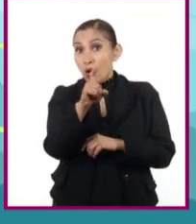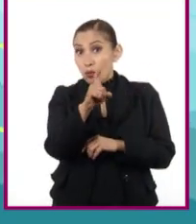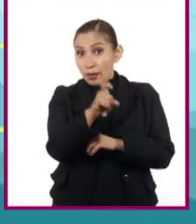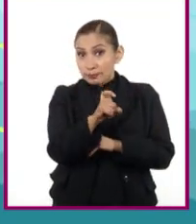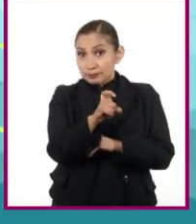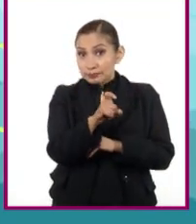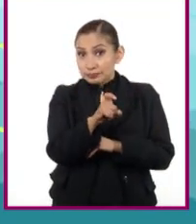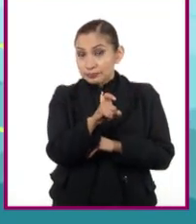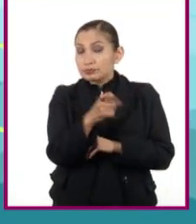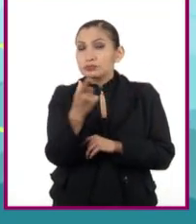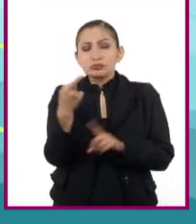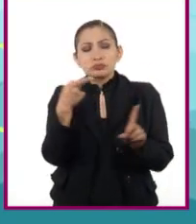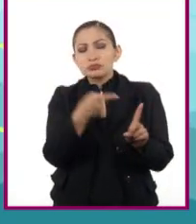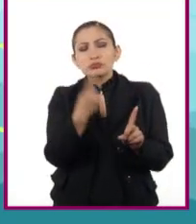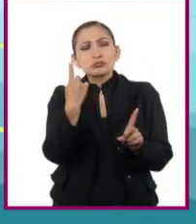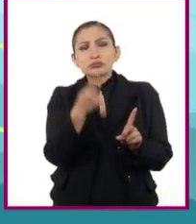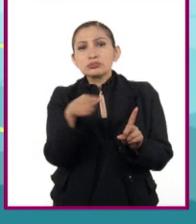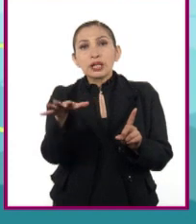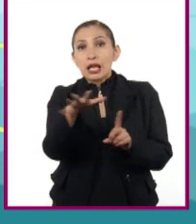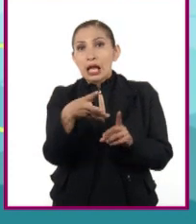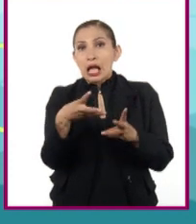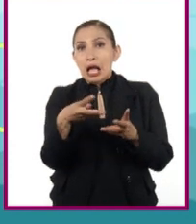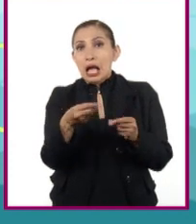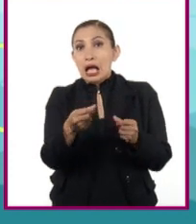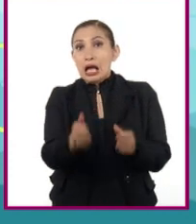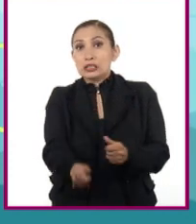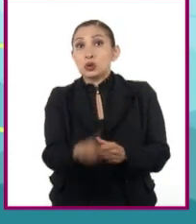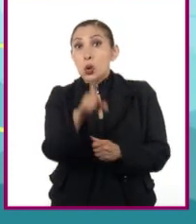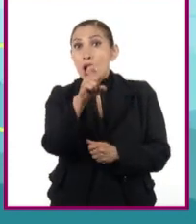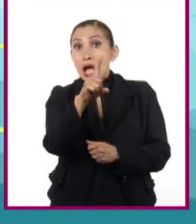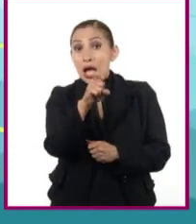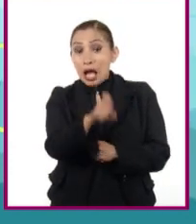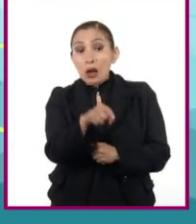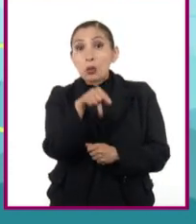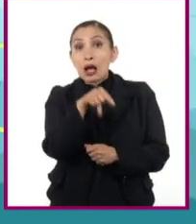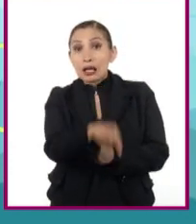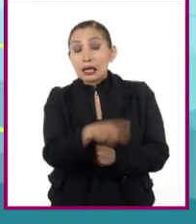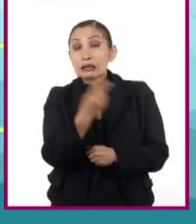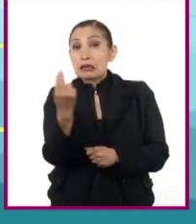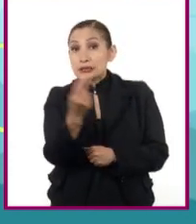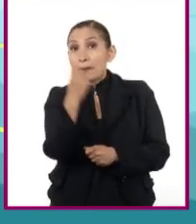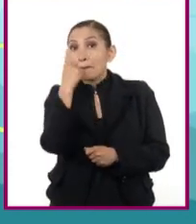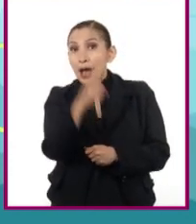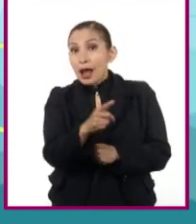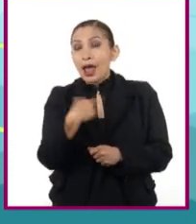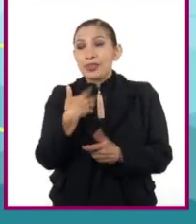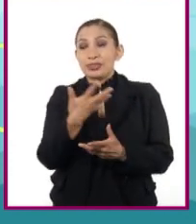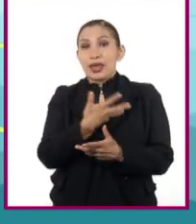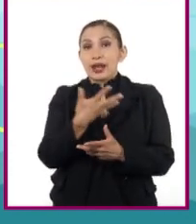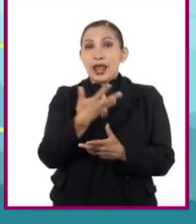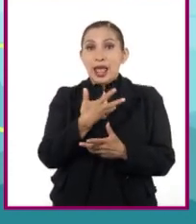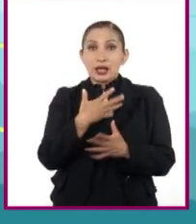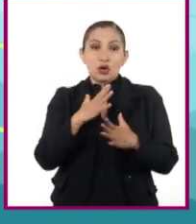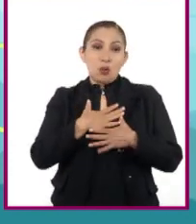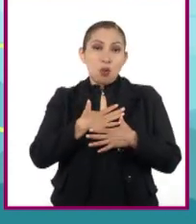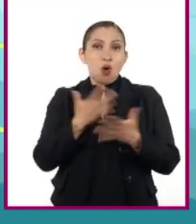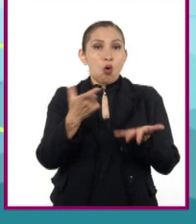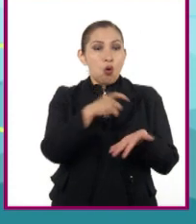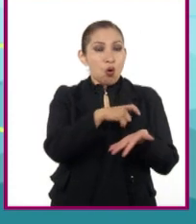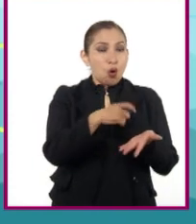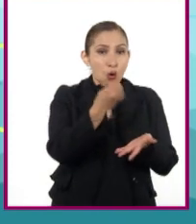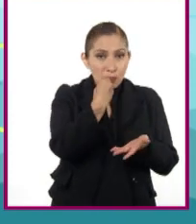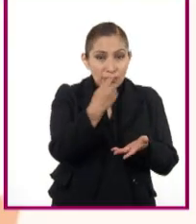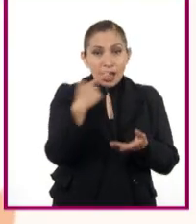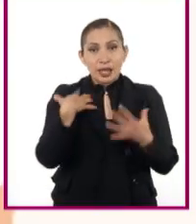Agua estará dedicada al gasto del vital líquido que se necesita para obtener nuestros comestibles